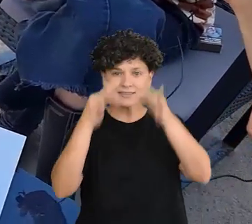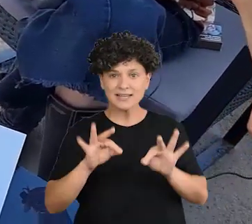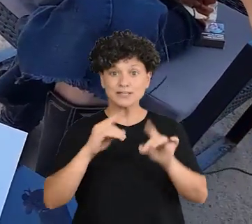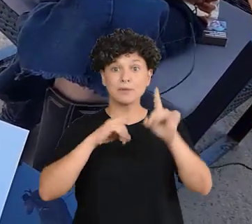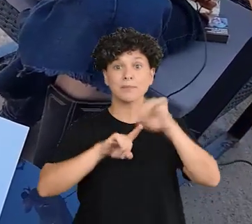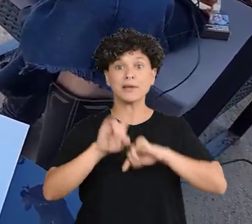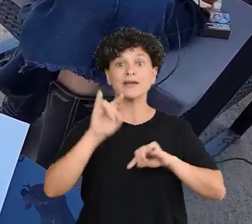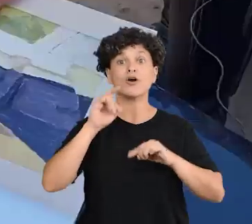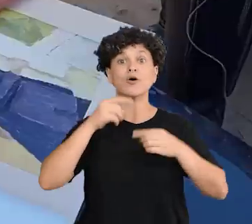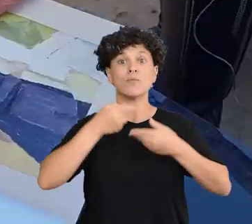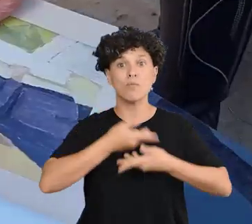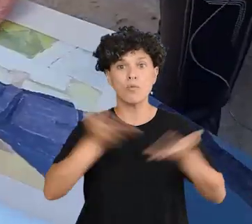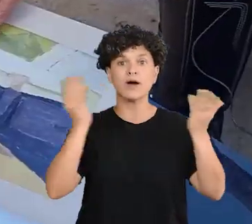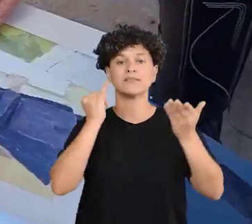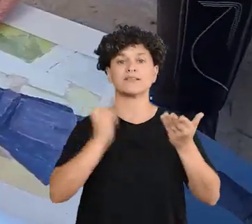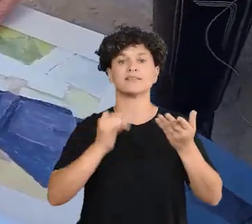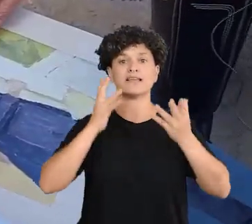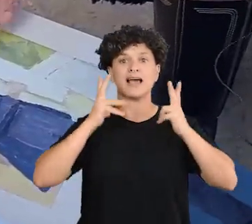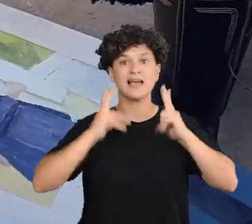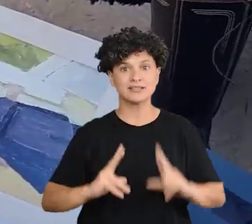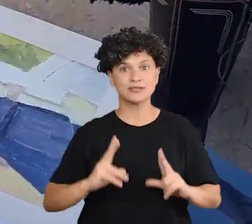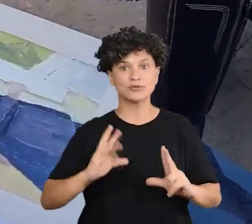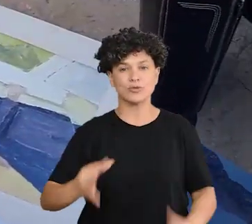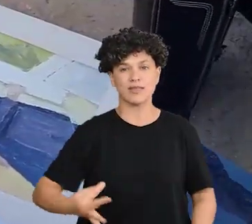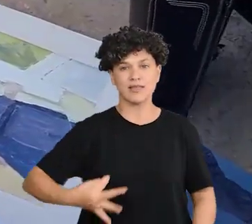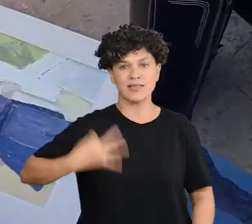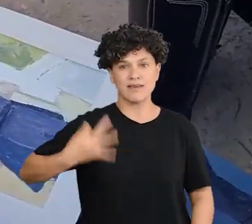actitudes vitales. No les vemos